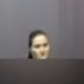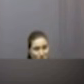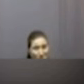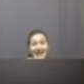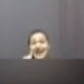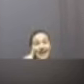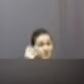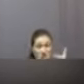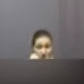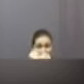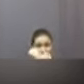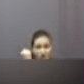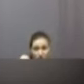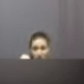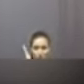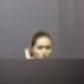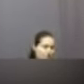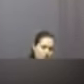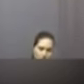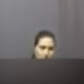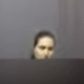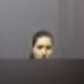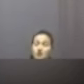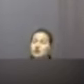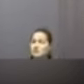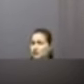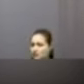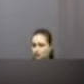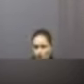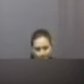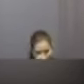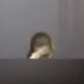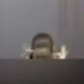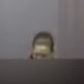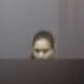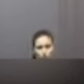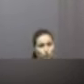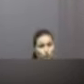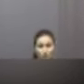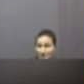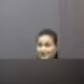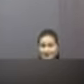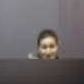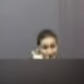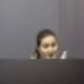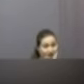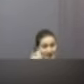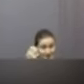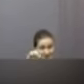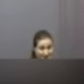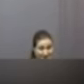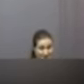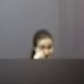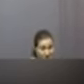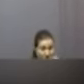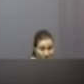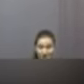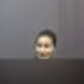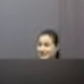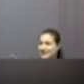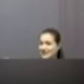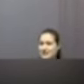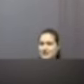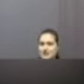República Dominicana que a veces se hace muy complejo a veces se hace muy emborr coso hasta entenderlo mucho menos